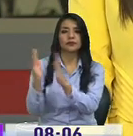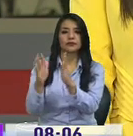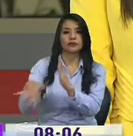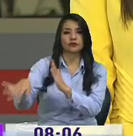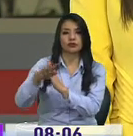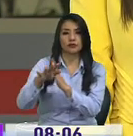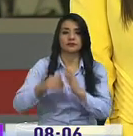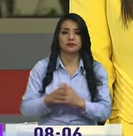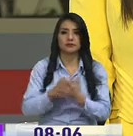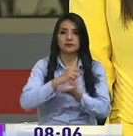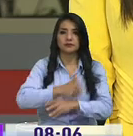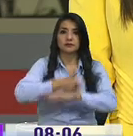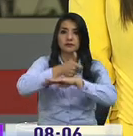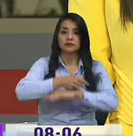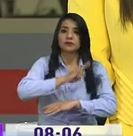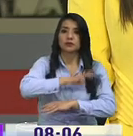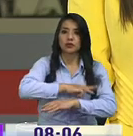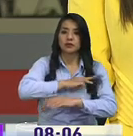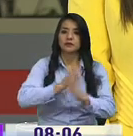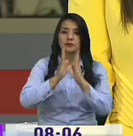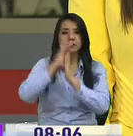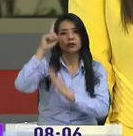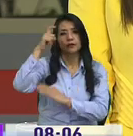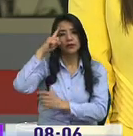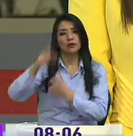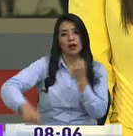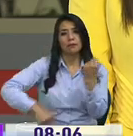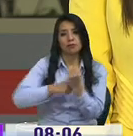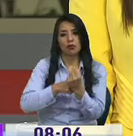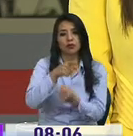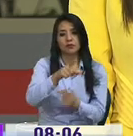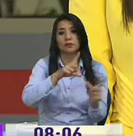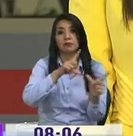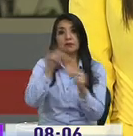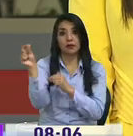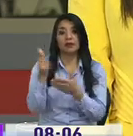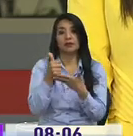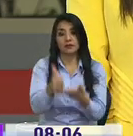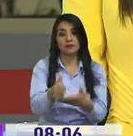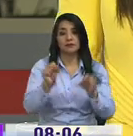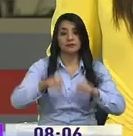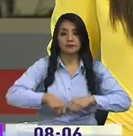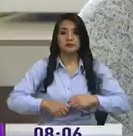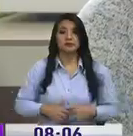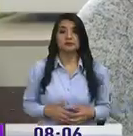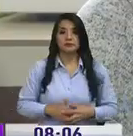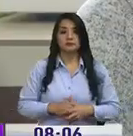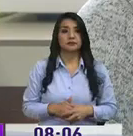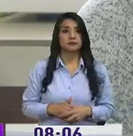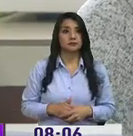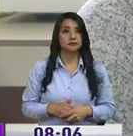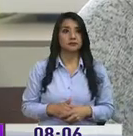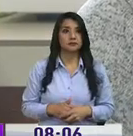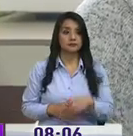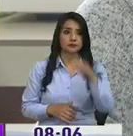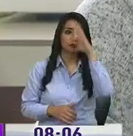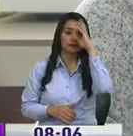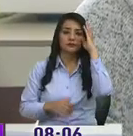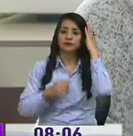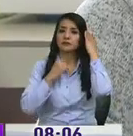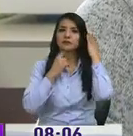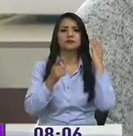Autoridades municipales piden el apoyo del gobierno para regular la situación migratoria de estas personas. Un infierno,